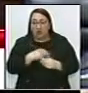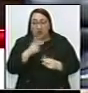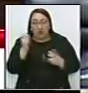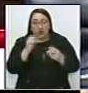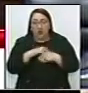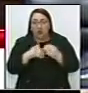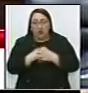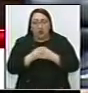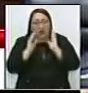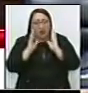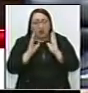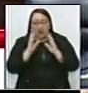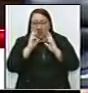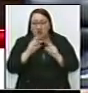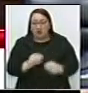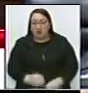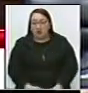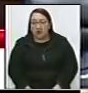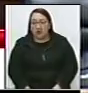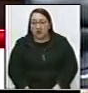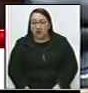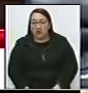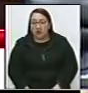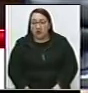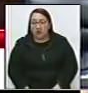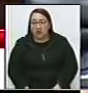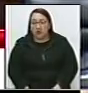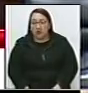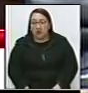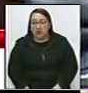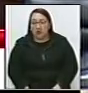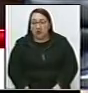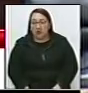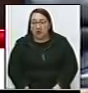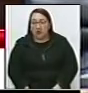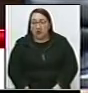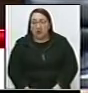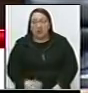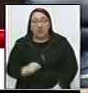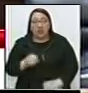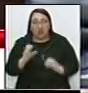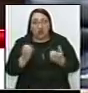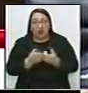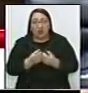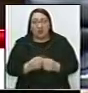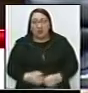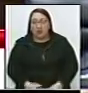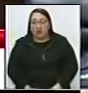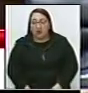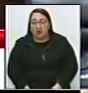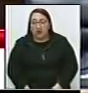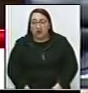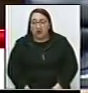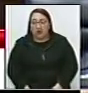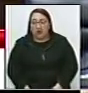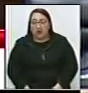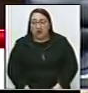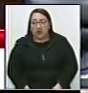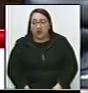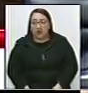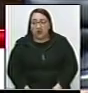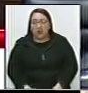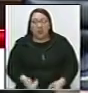con absoluta atención y respeto. Y es que este Congreso de la República, señor presidente, ha tenido que